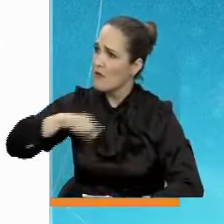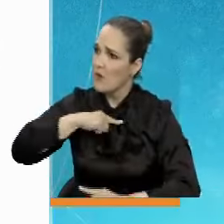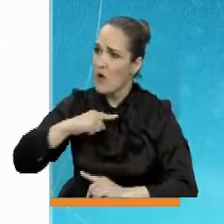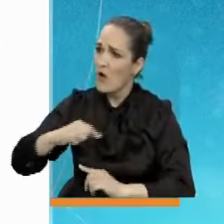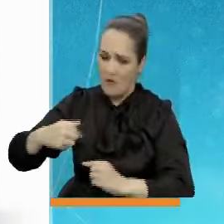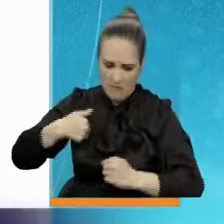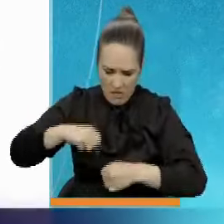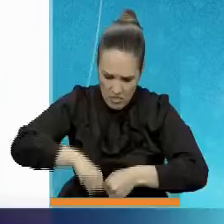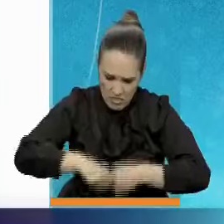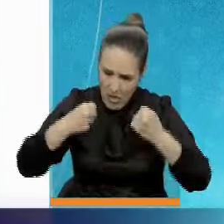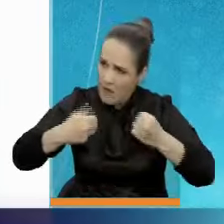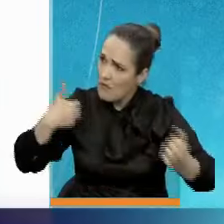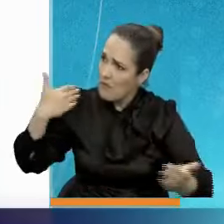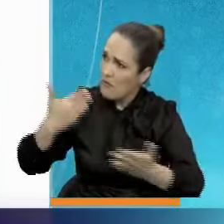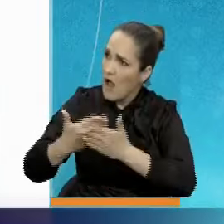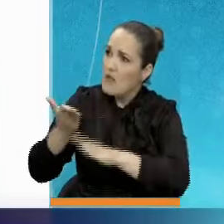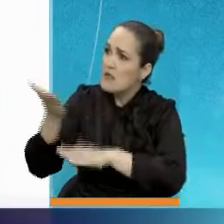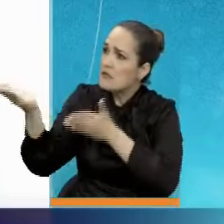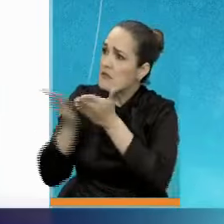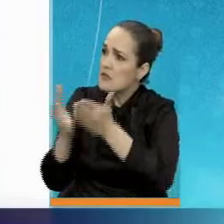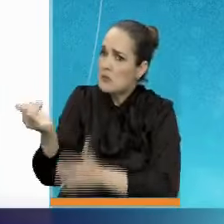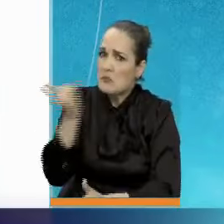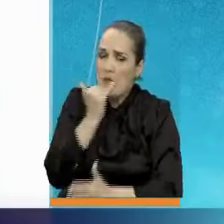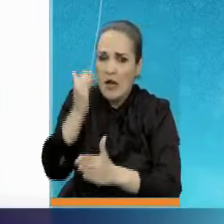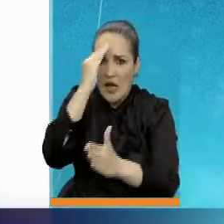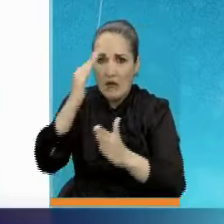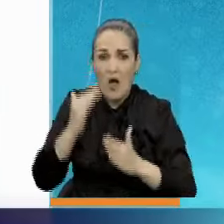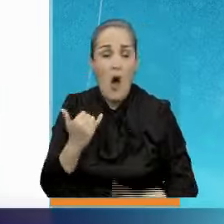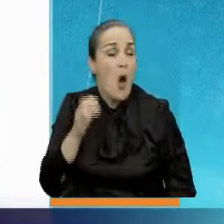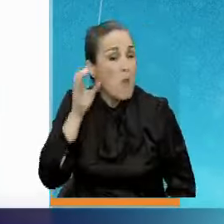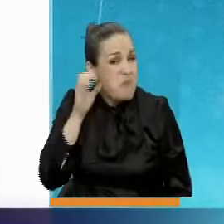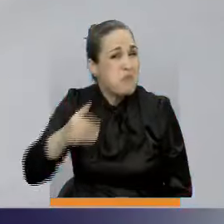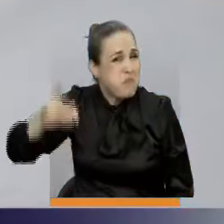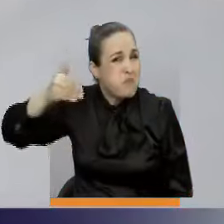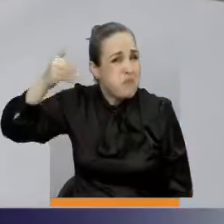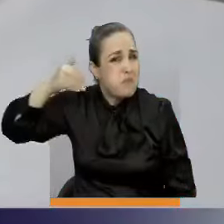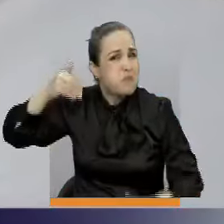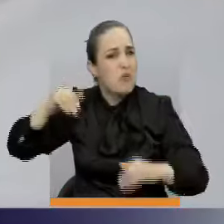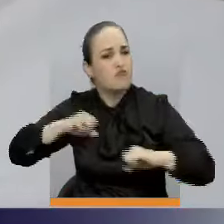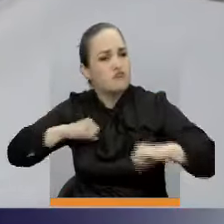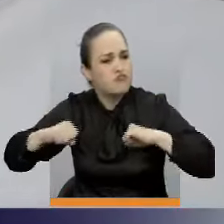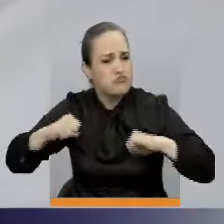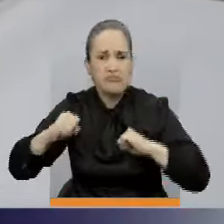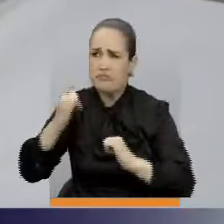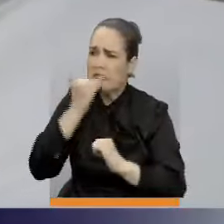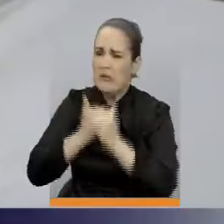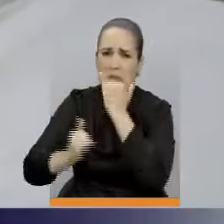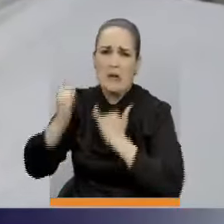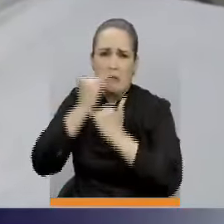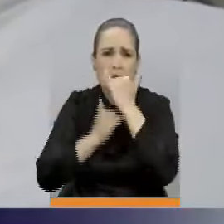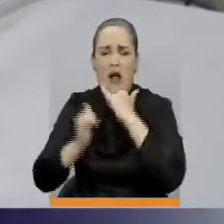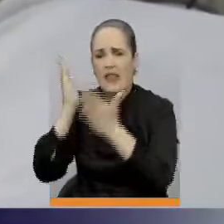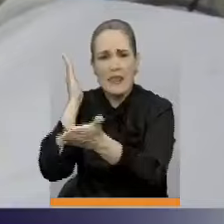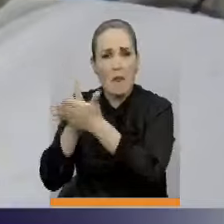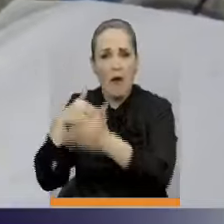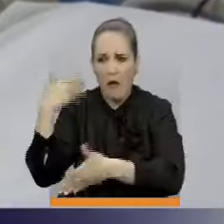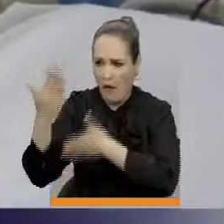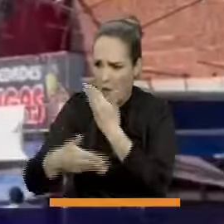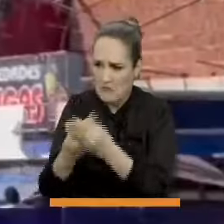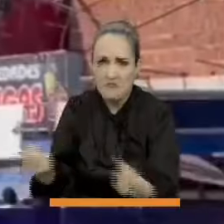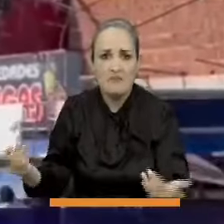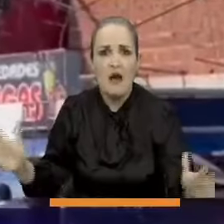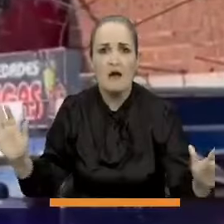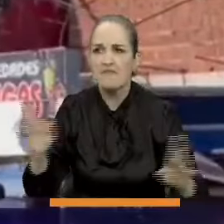perjuicios causados durante la prestación de los servicios cuando la entidad se encontraba en vida. Hoy notificaron a la Supersalud que la EPS se